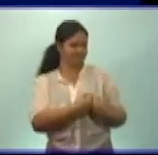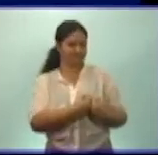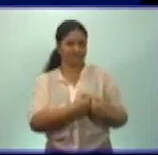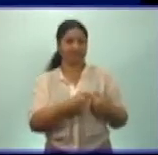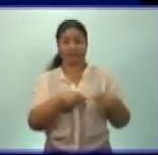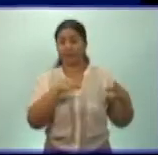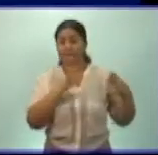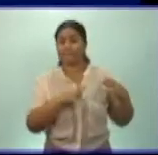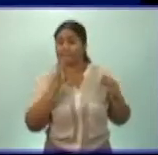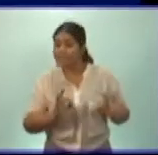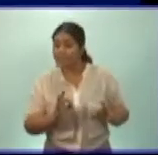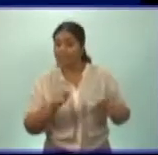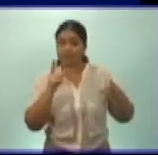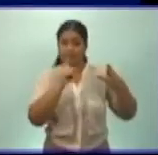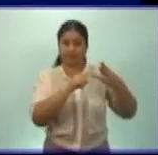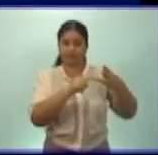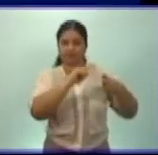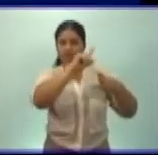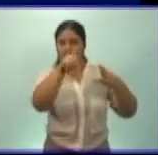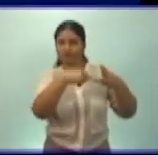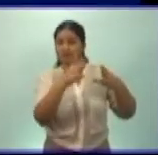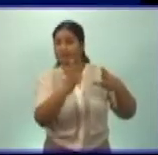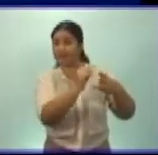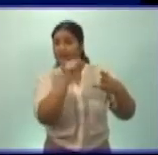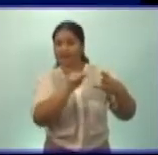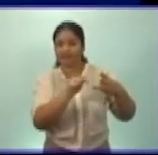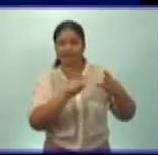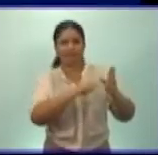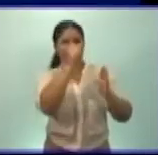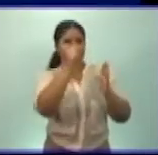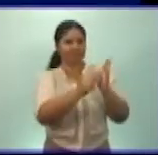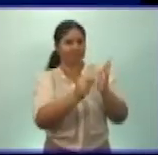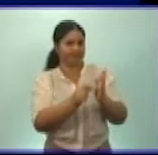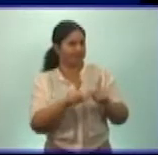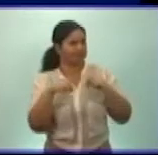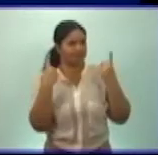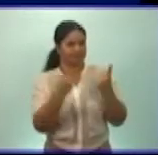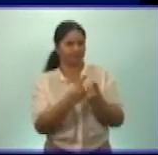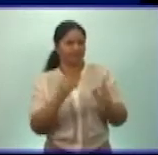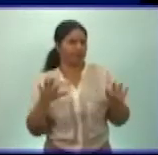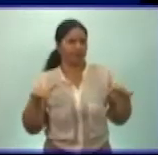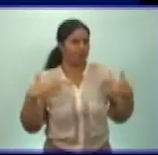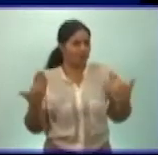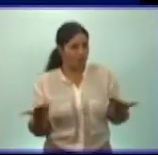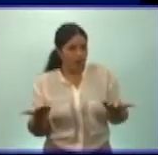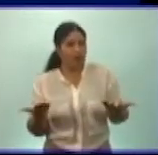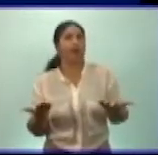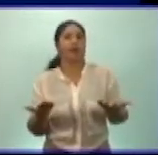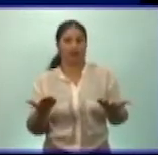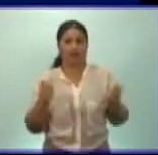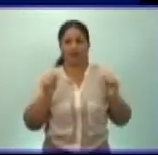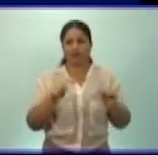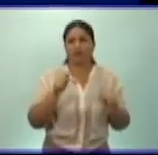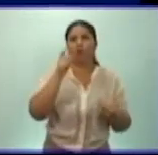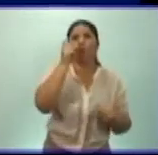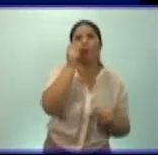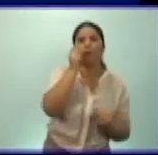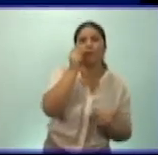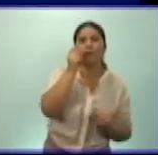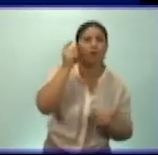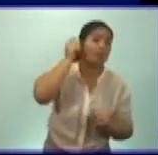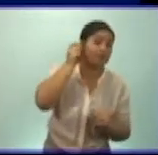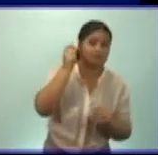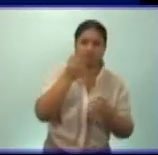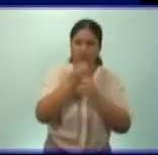Todas estas obras tienen como características comunes el destino adverso de sus protagonistas, una visión poética que